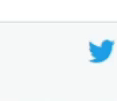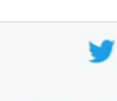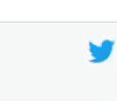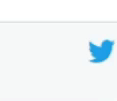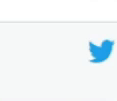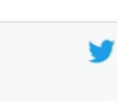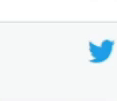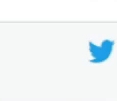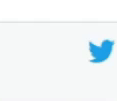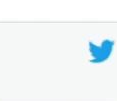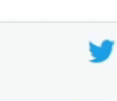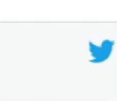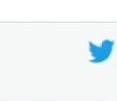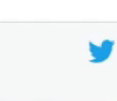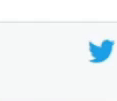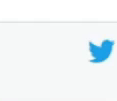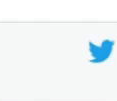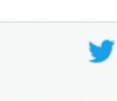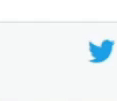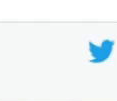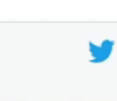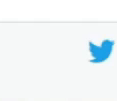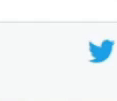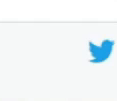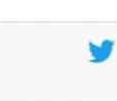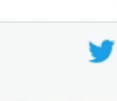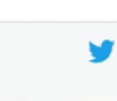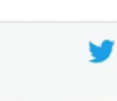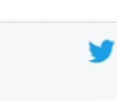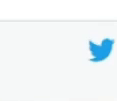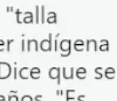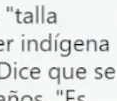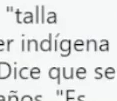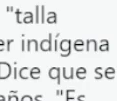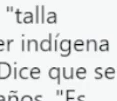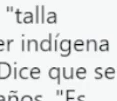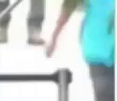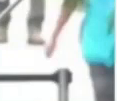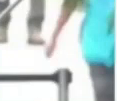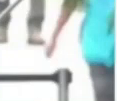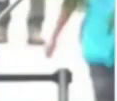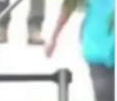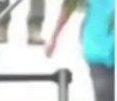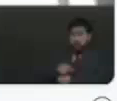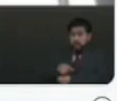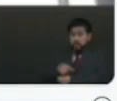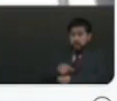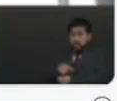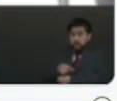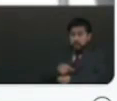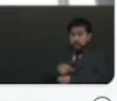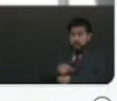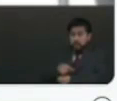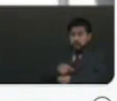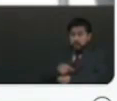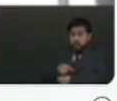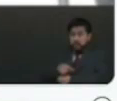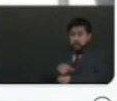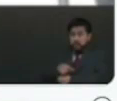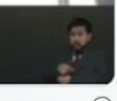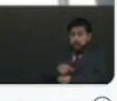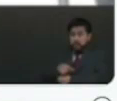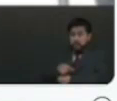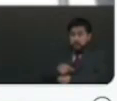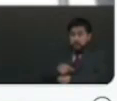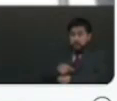sitio para recibir la nueva escultura, que estará a cargo del artista Pedro Reyes. Así